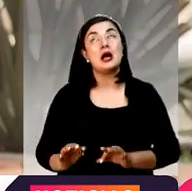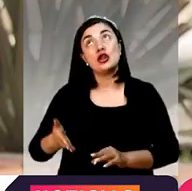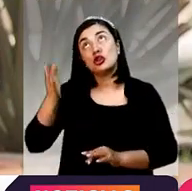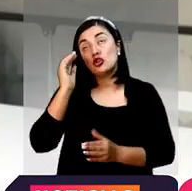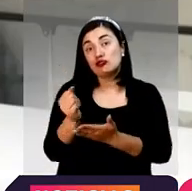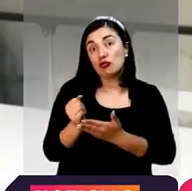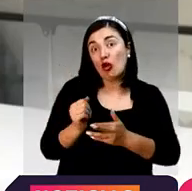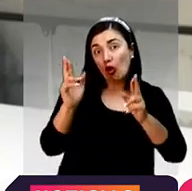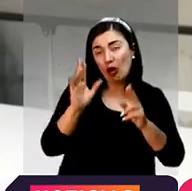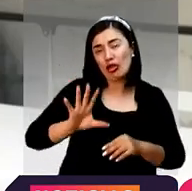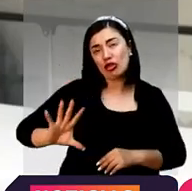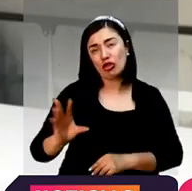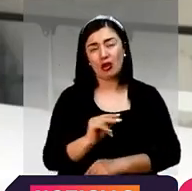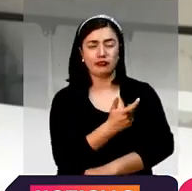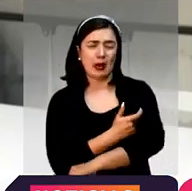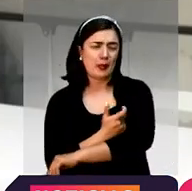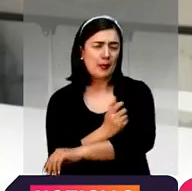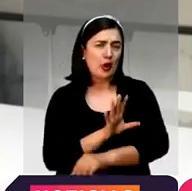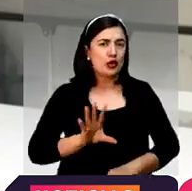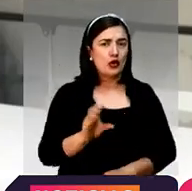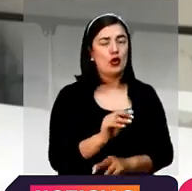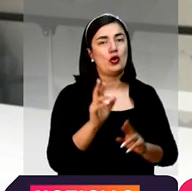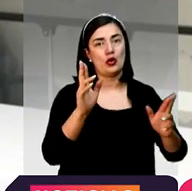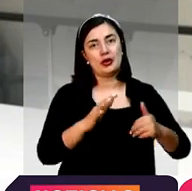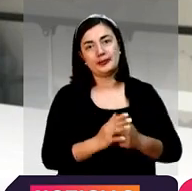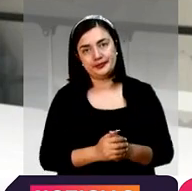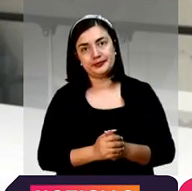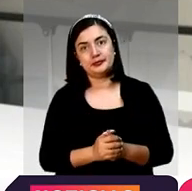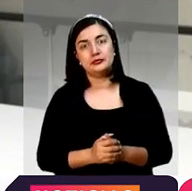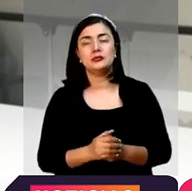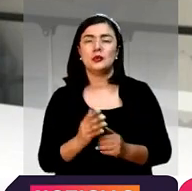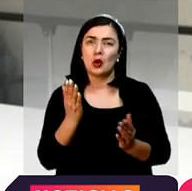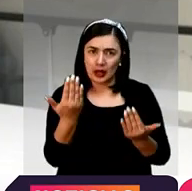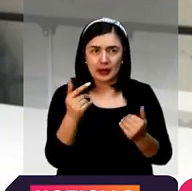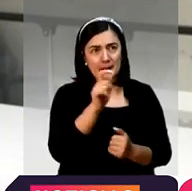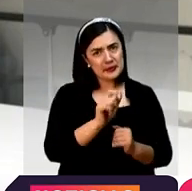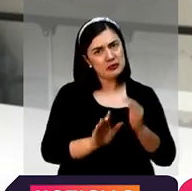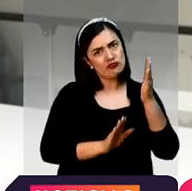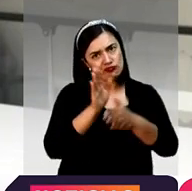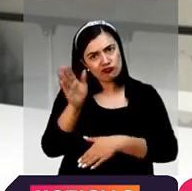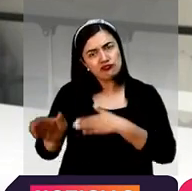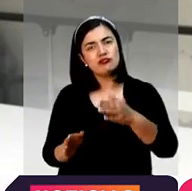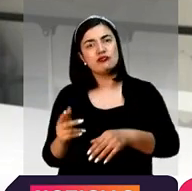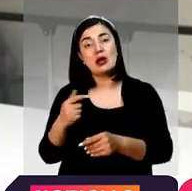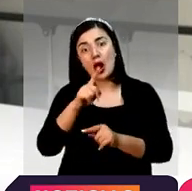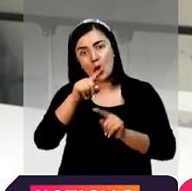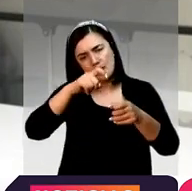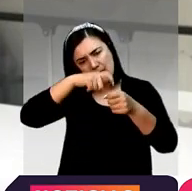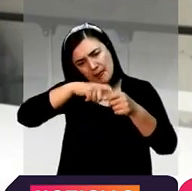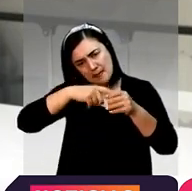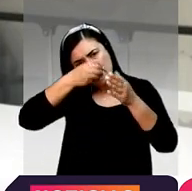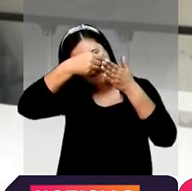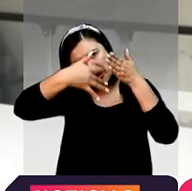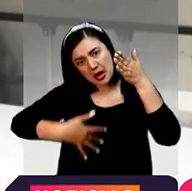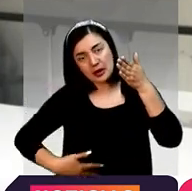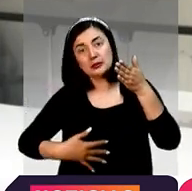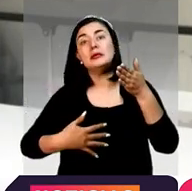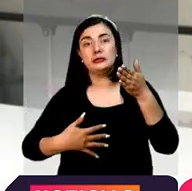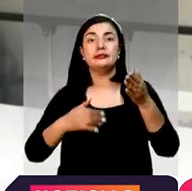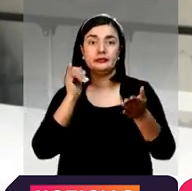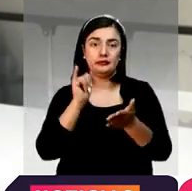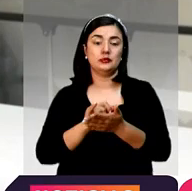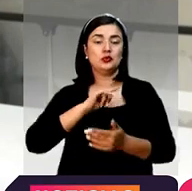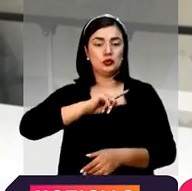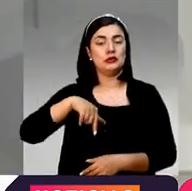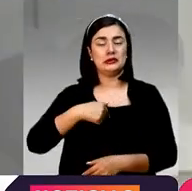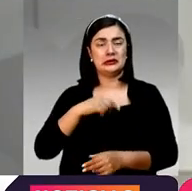todos vacunados. Toda la gente venga a vacunarse en los lugares que estén inscritos, porque si nosotros lo hacemos, mucha